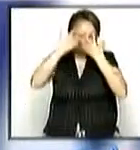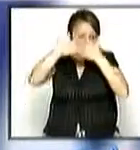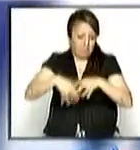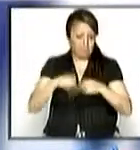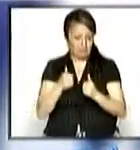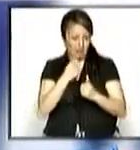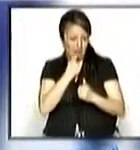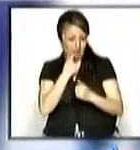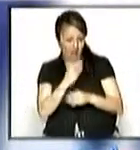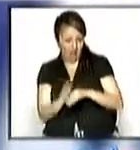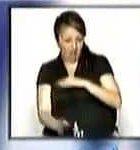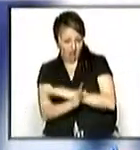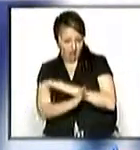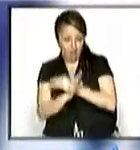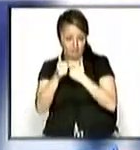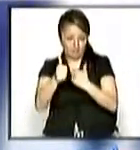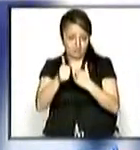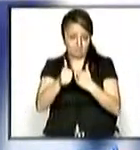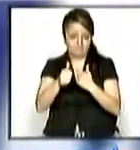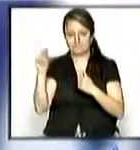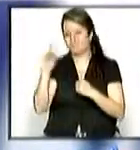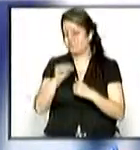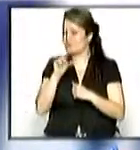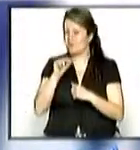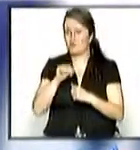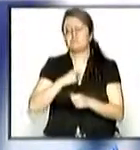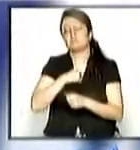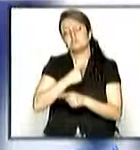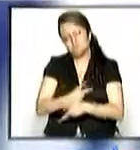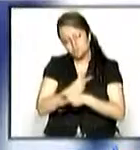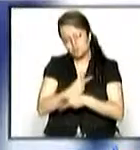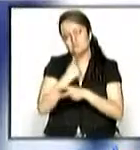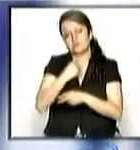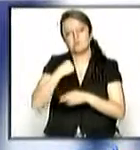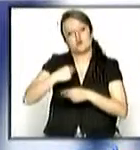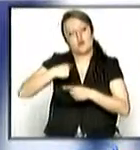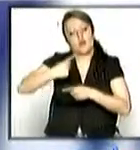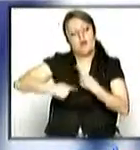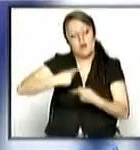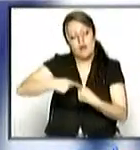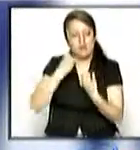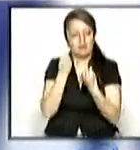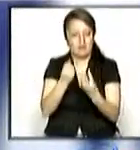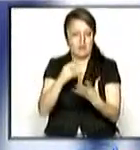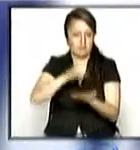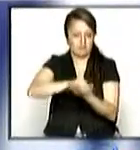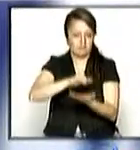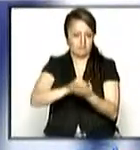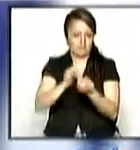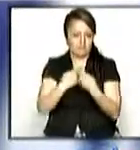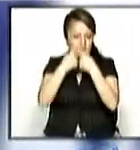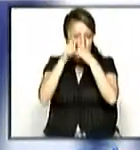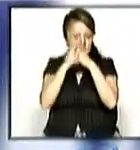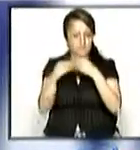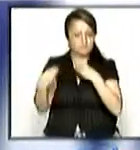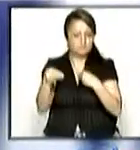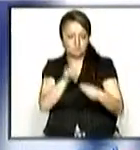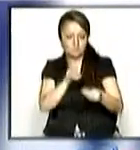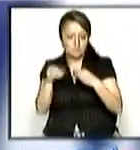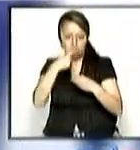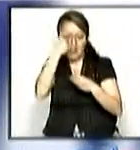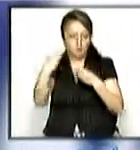evidencia científica de que está produciendo intoxicación. Y la evolución de esos, como dijimos ahora, de este acrílico, que